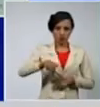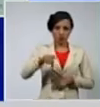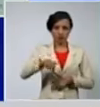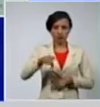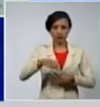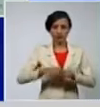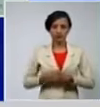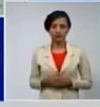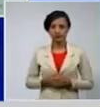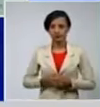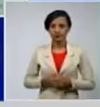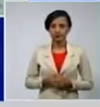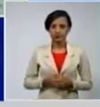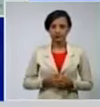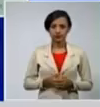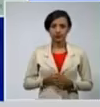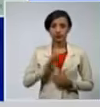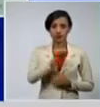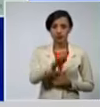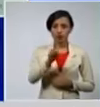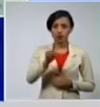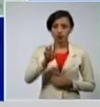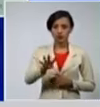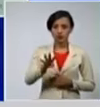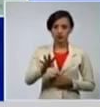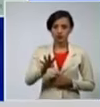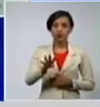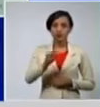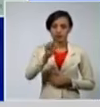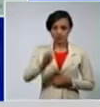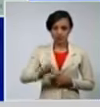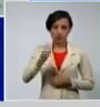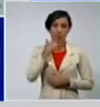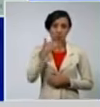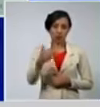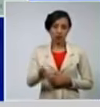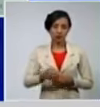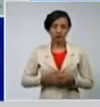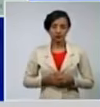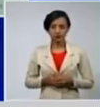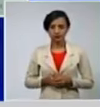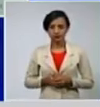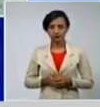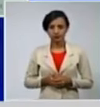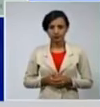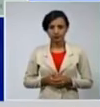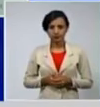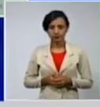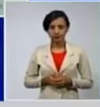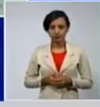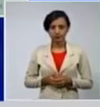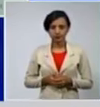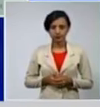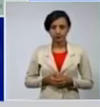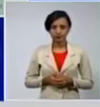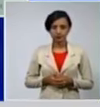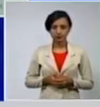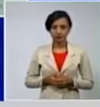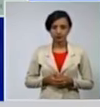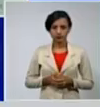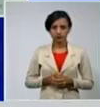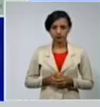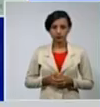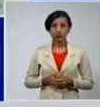en 114 casos más autóctonos. Y como se ha comportado en La Habana, en sus